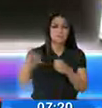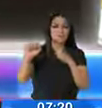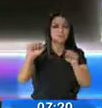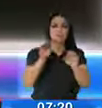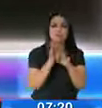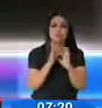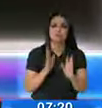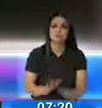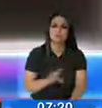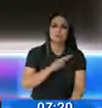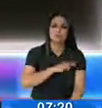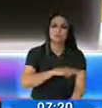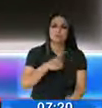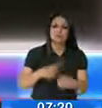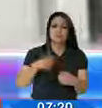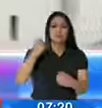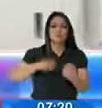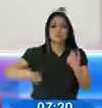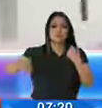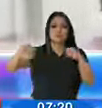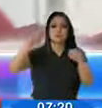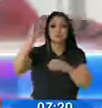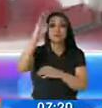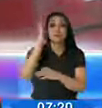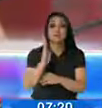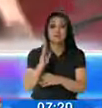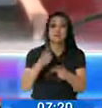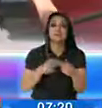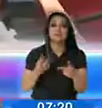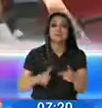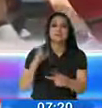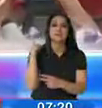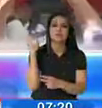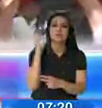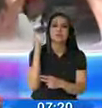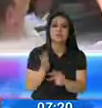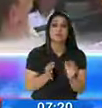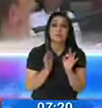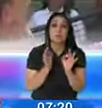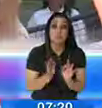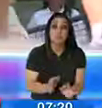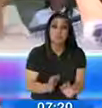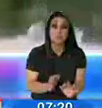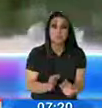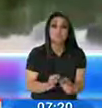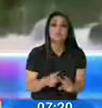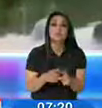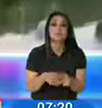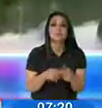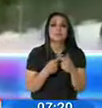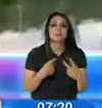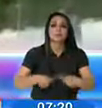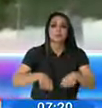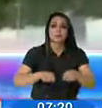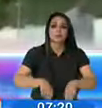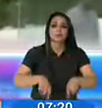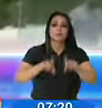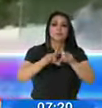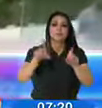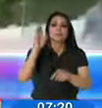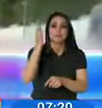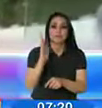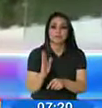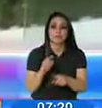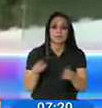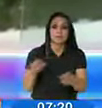funcionarios del municipio de Quito hasta Brasil y Colombia, mismos que coincidirían con la vigencia del contrato con Odebrecht y que no han